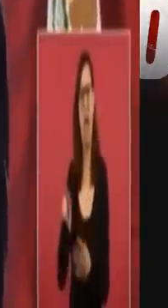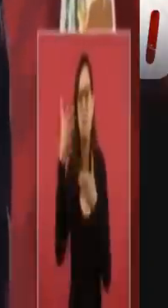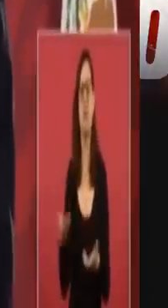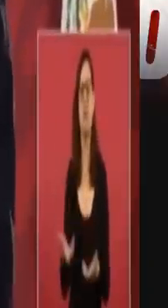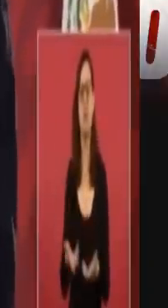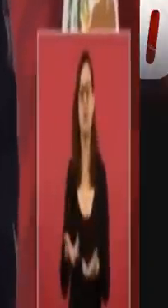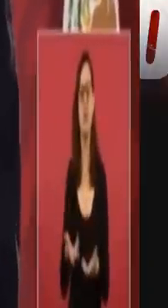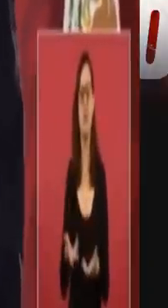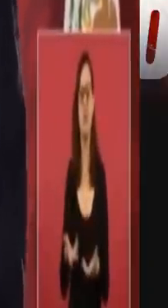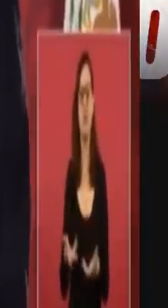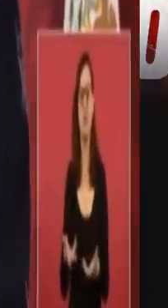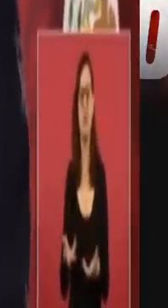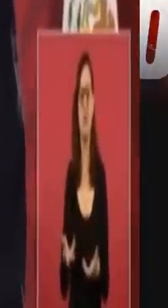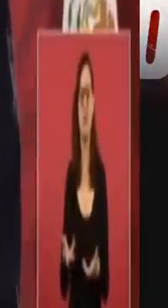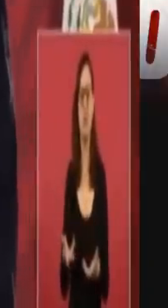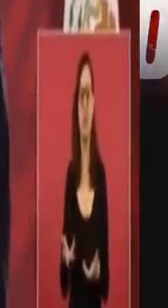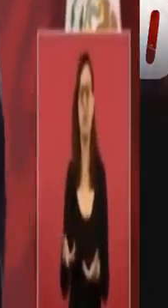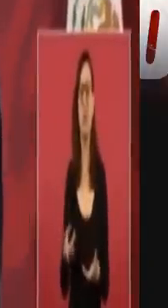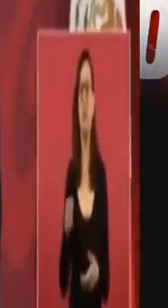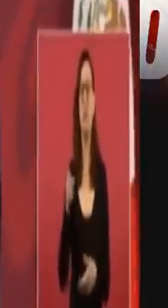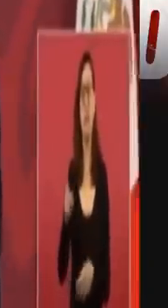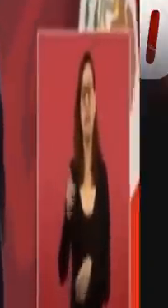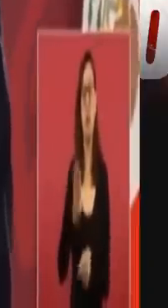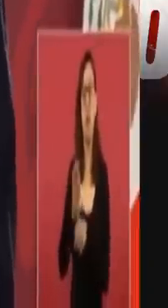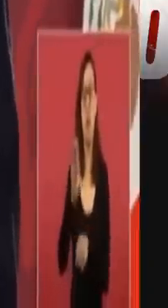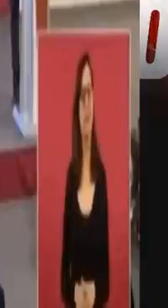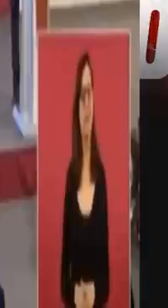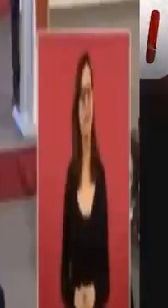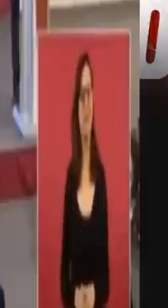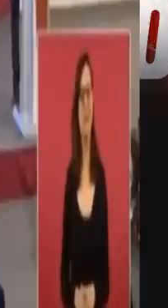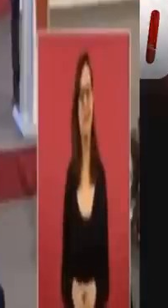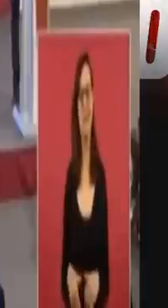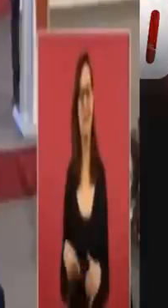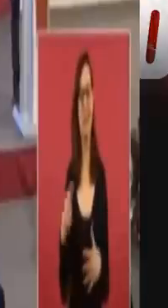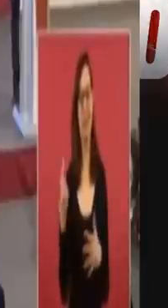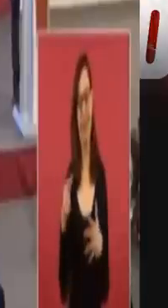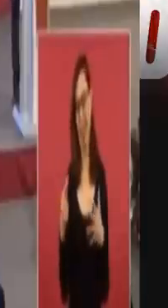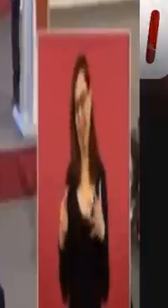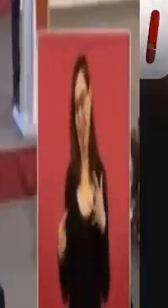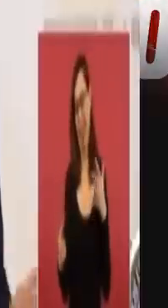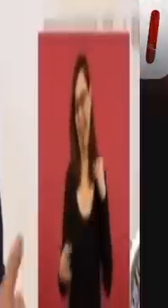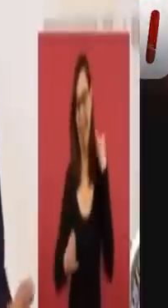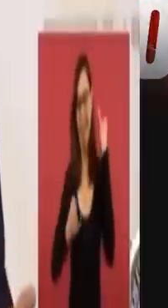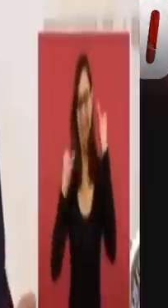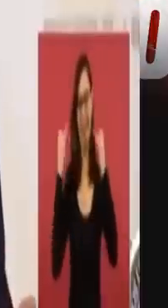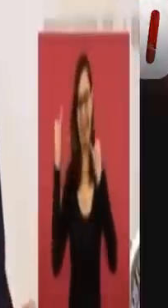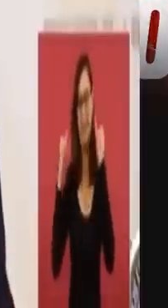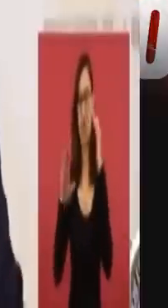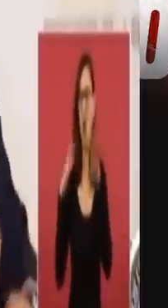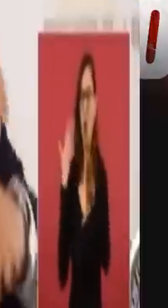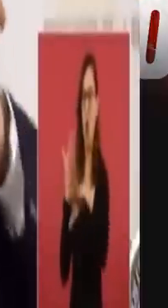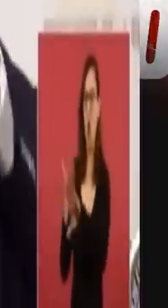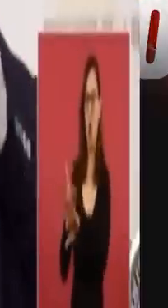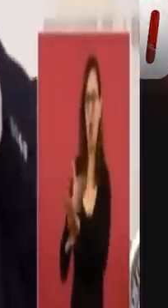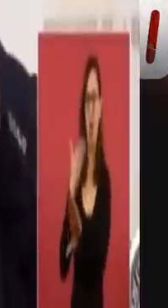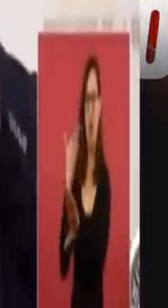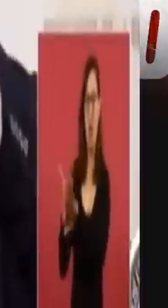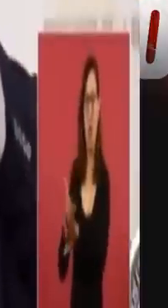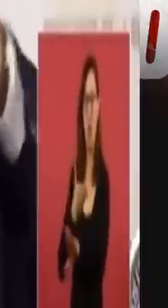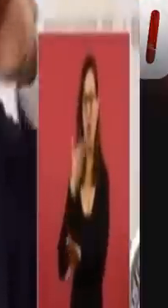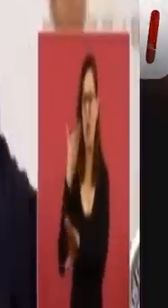guerrillero, Colombia va a ser como Venezuela, etcétera, etcétera, etcétera, etcétera. Pero